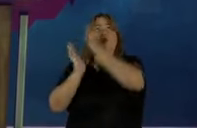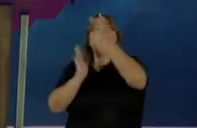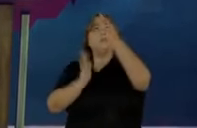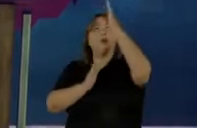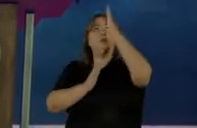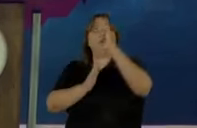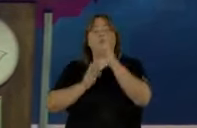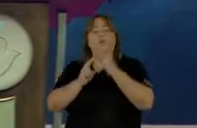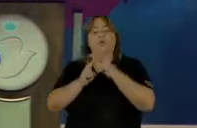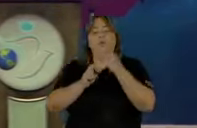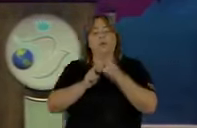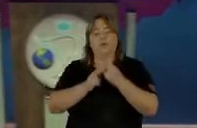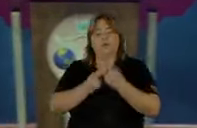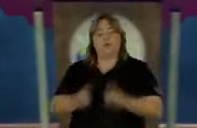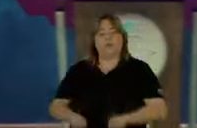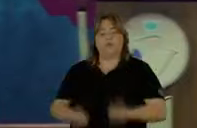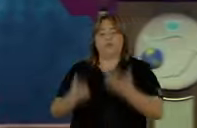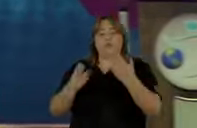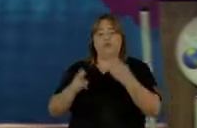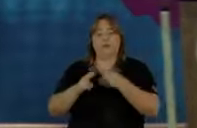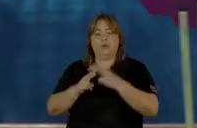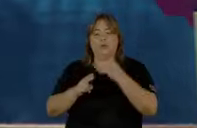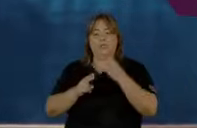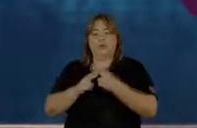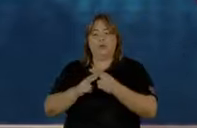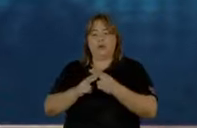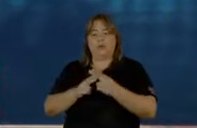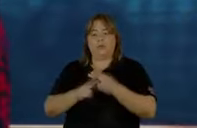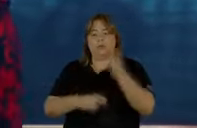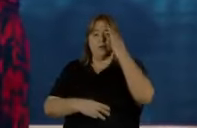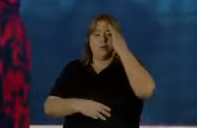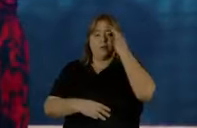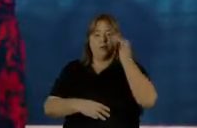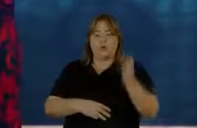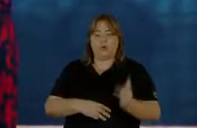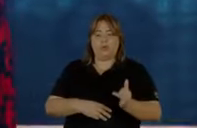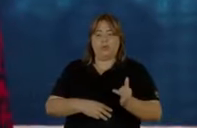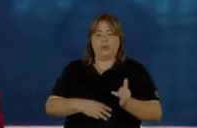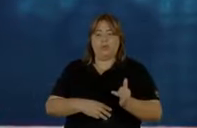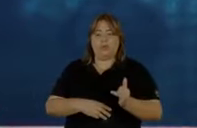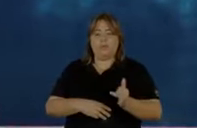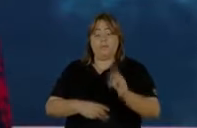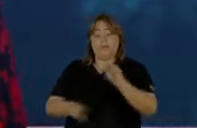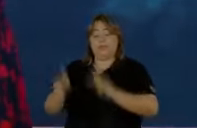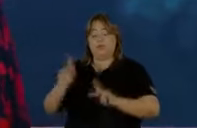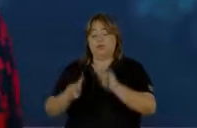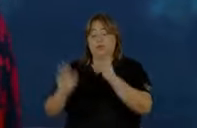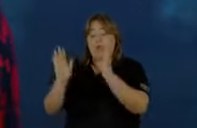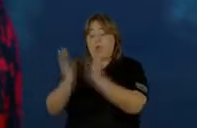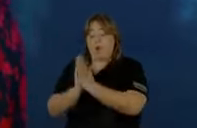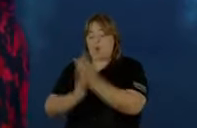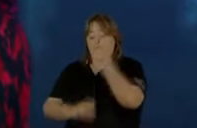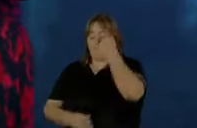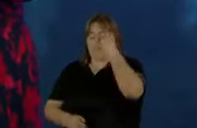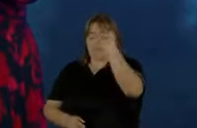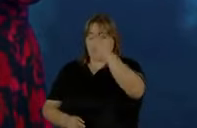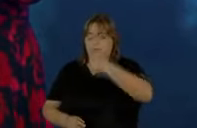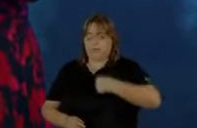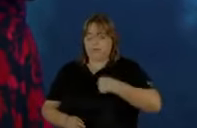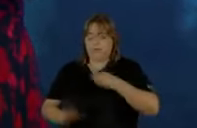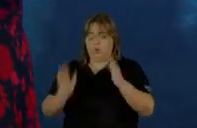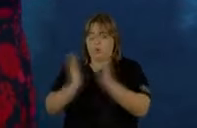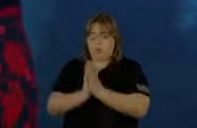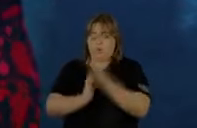nombre, y en muchos lugares mi nombre está sonando porque Dios le ha dado para que oren por mí. No hay cosa más grande y